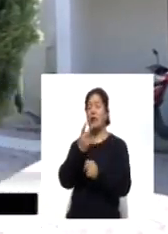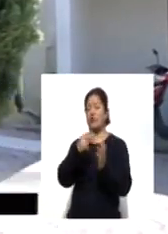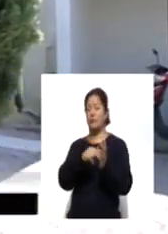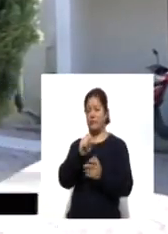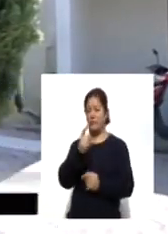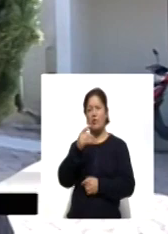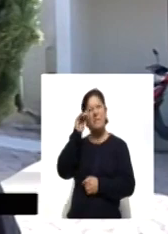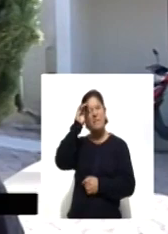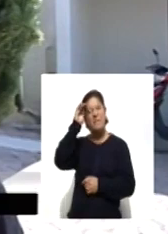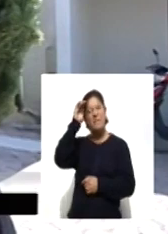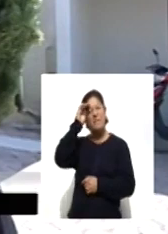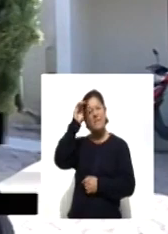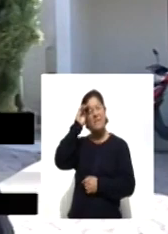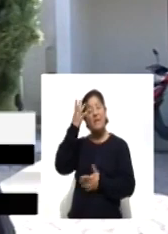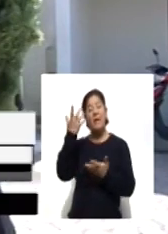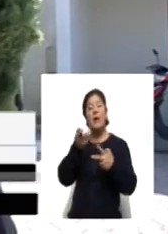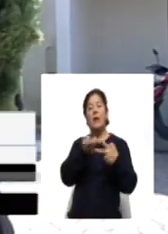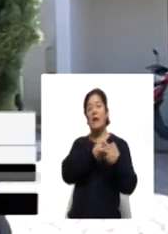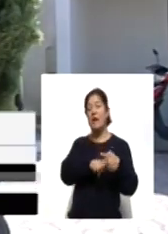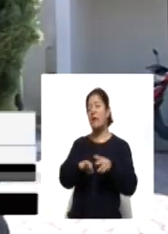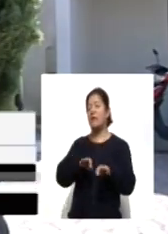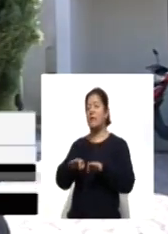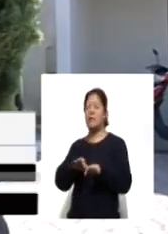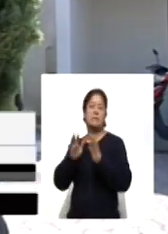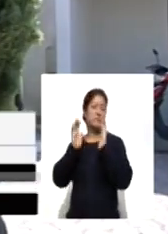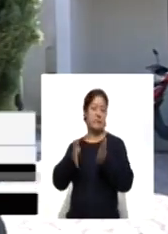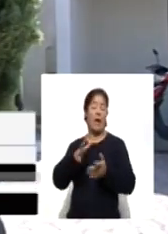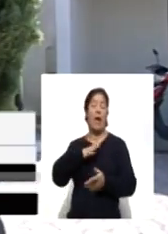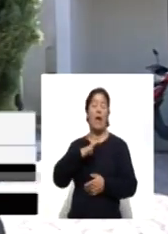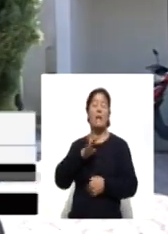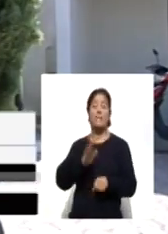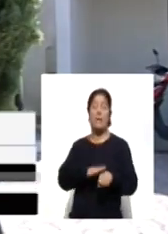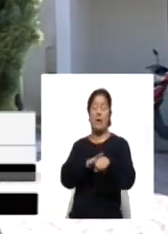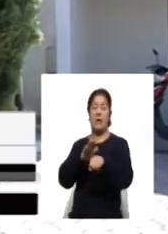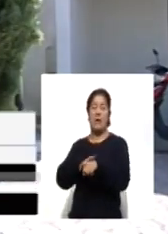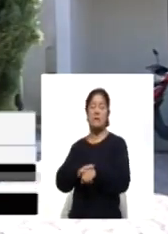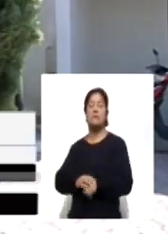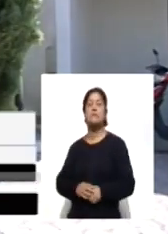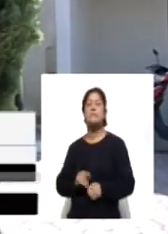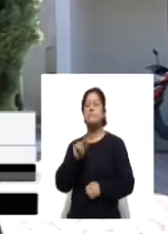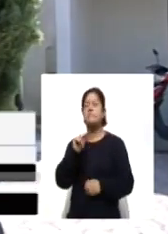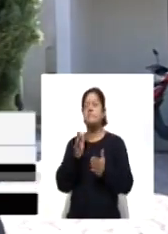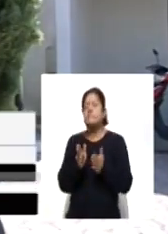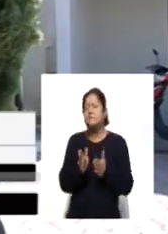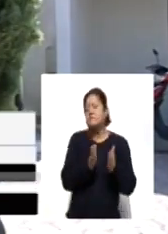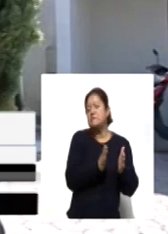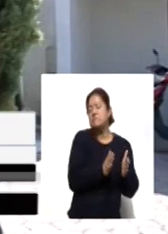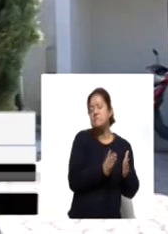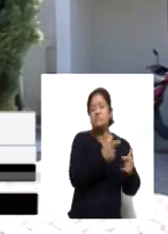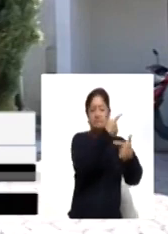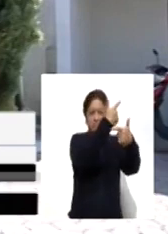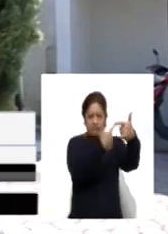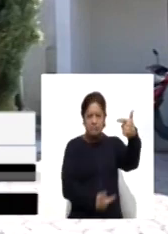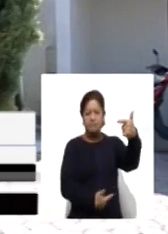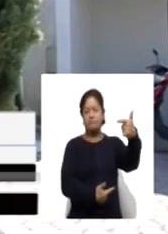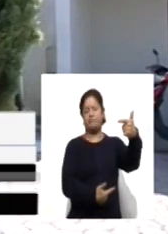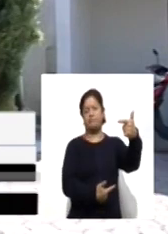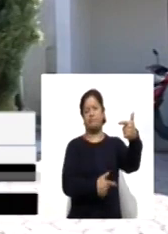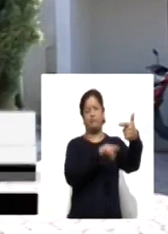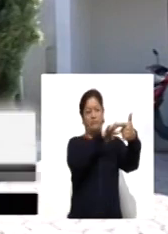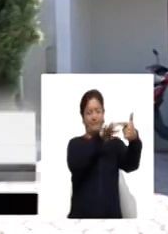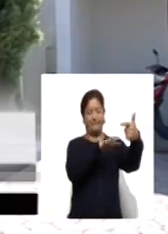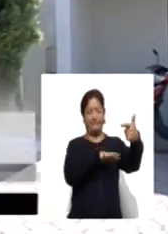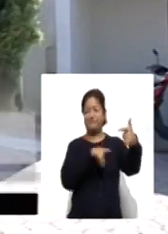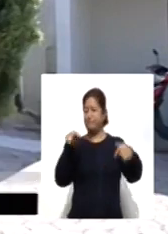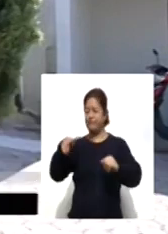es empezar a trabajar. Lo que ya estamos manejando un poco es dejar a un ladito los fundamentos y ya agarrar el sistema,